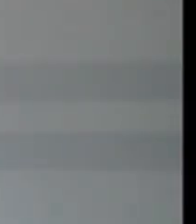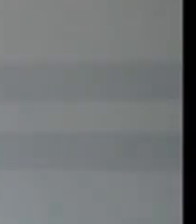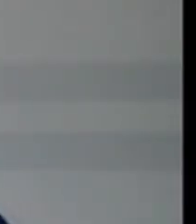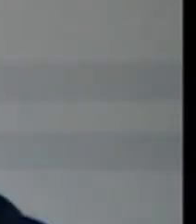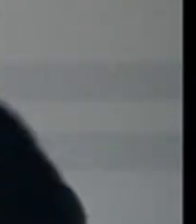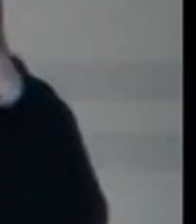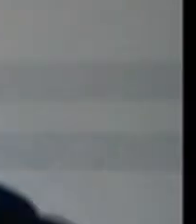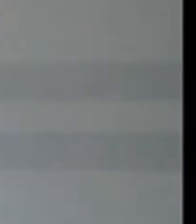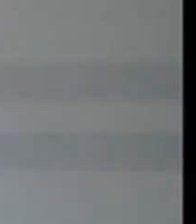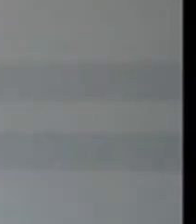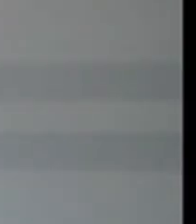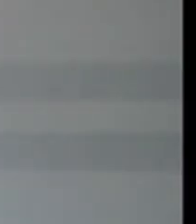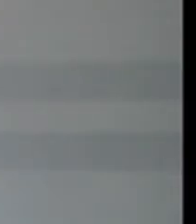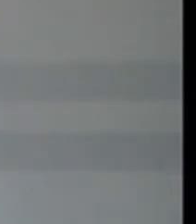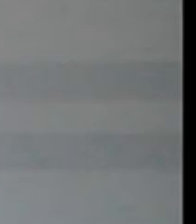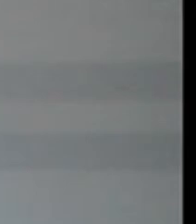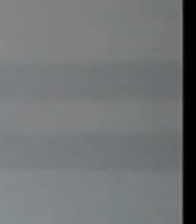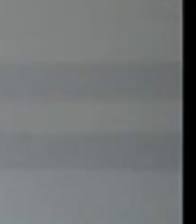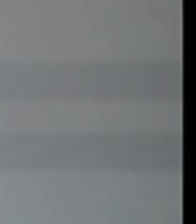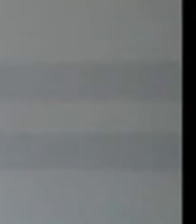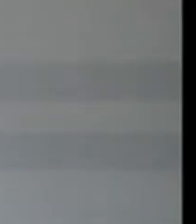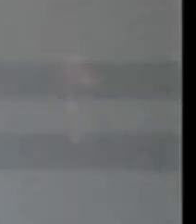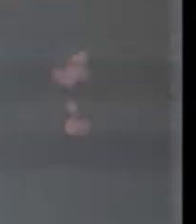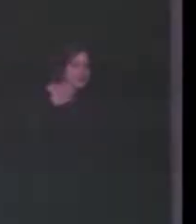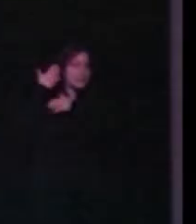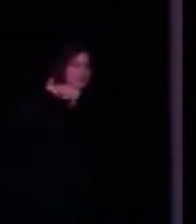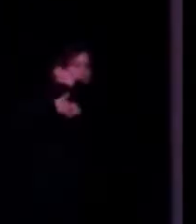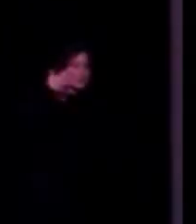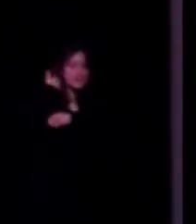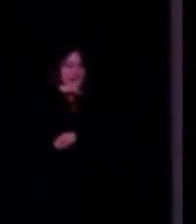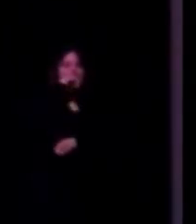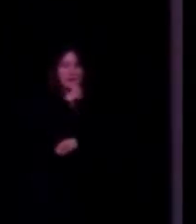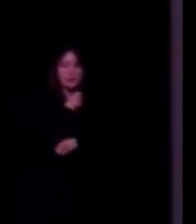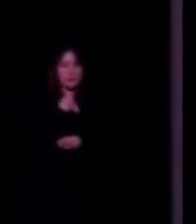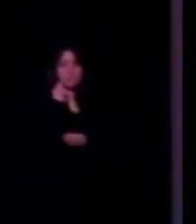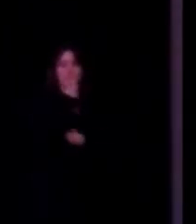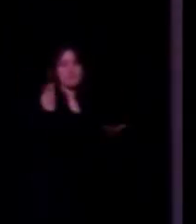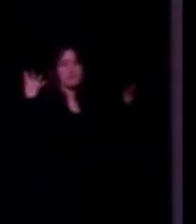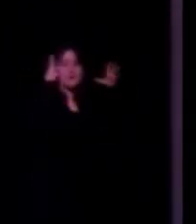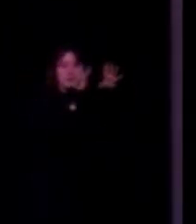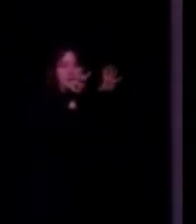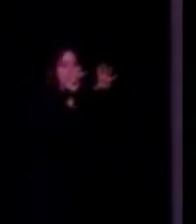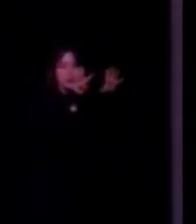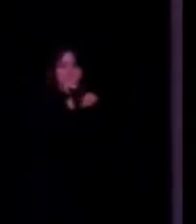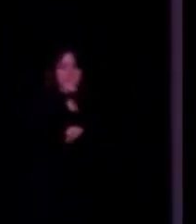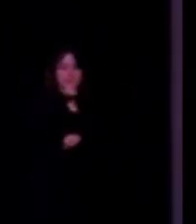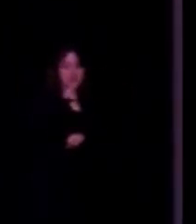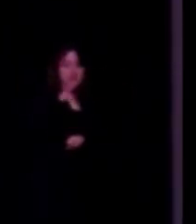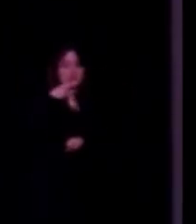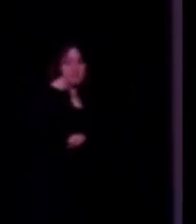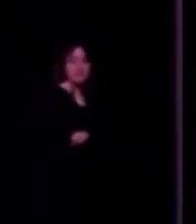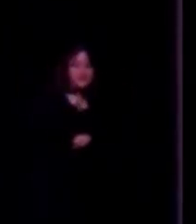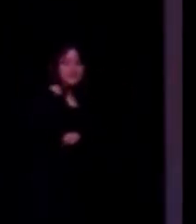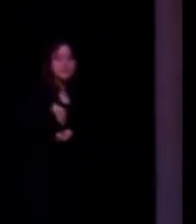volvamos a la noche de los tiempos y en el año 82 dos años después de haberse transferido